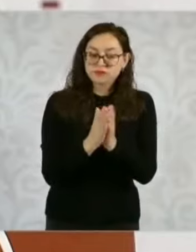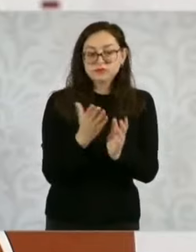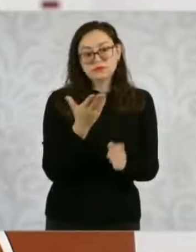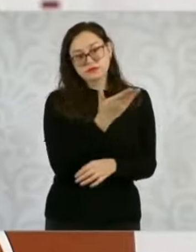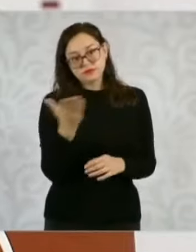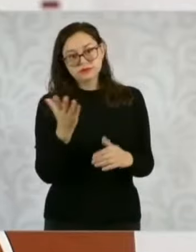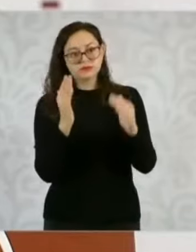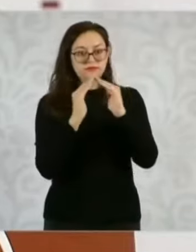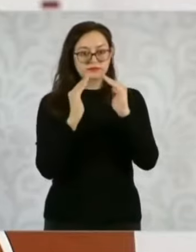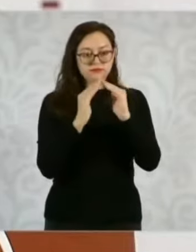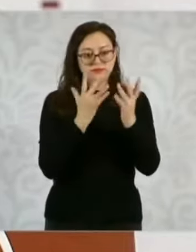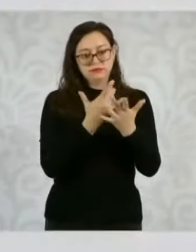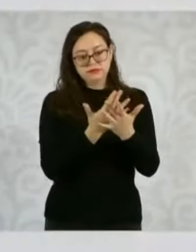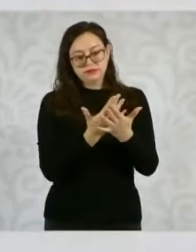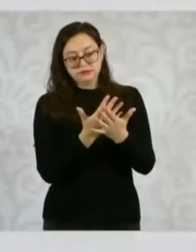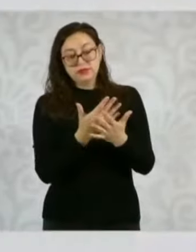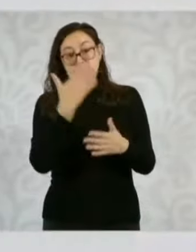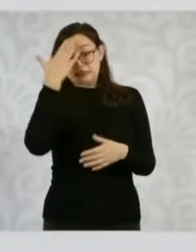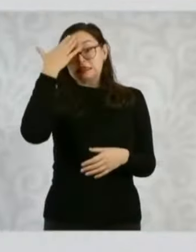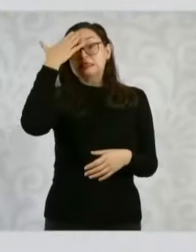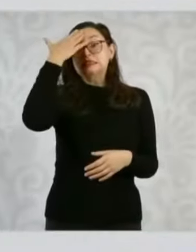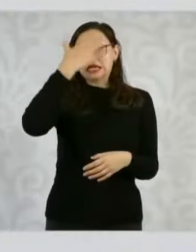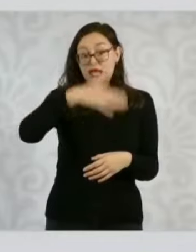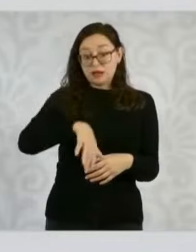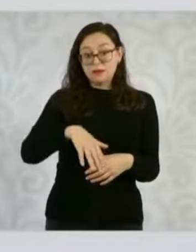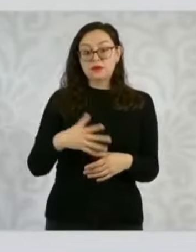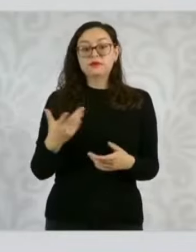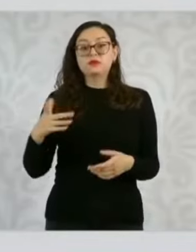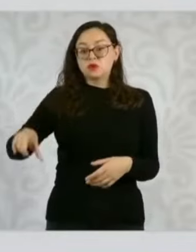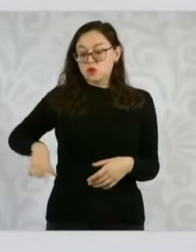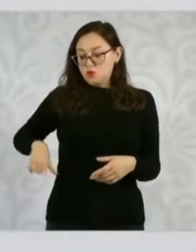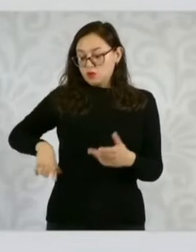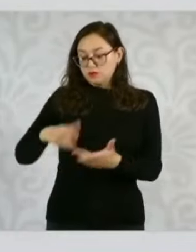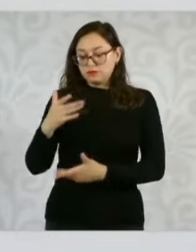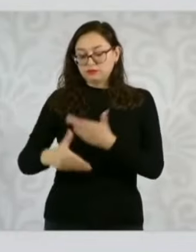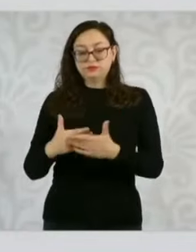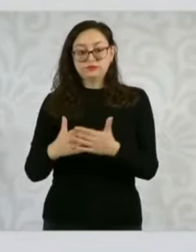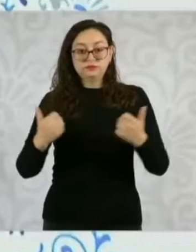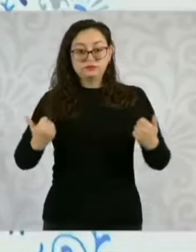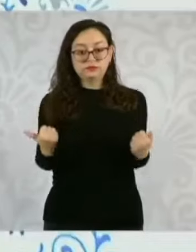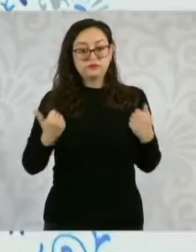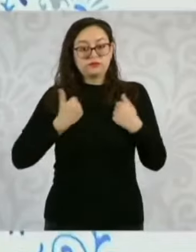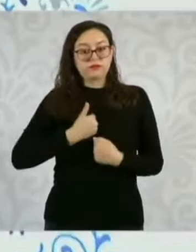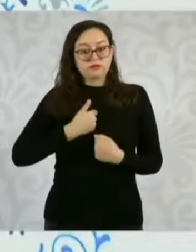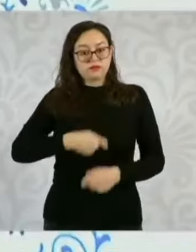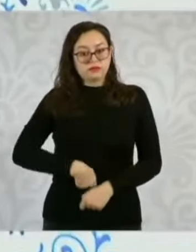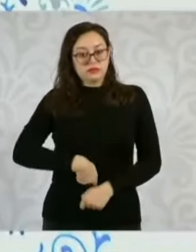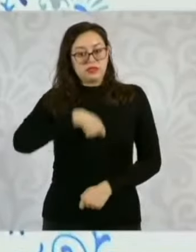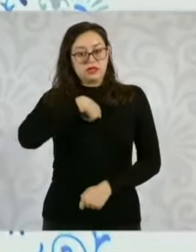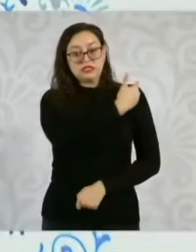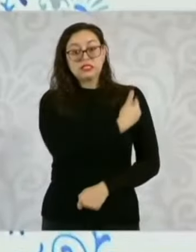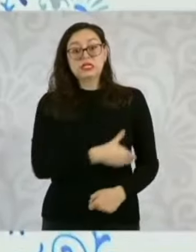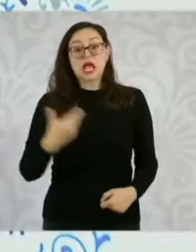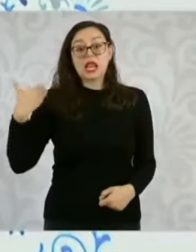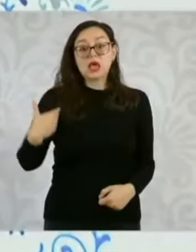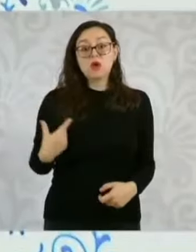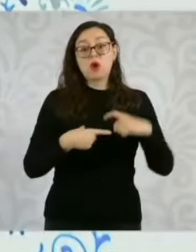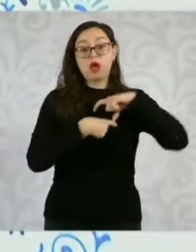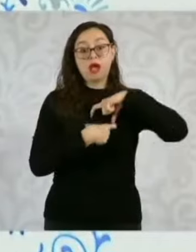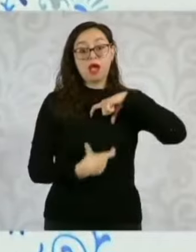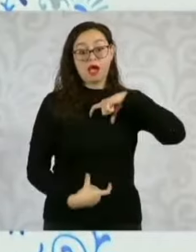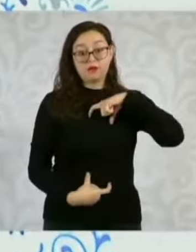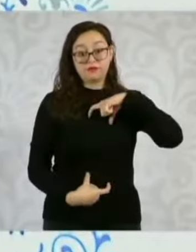servidores de la Nación llevan su chaleco color caqui con su gafete que los identifica, y solo les vamos a pedir